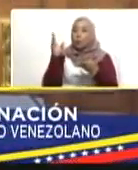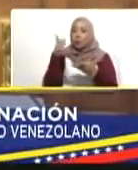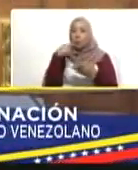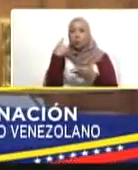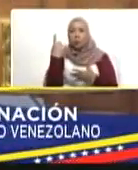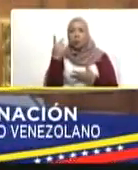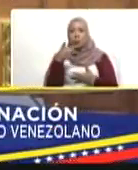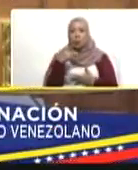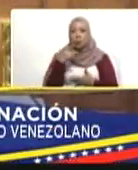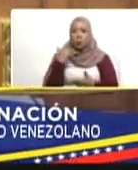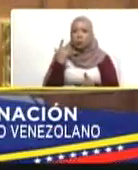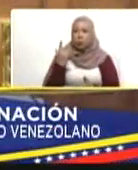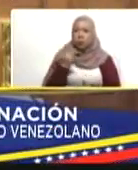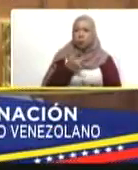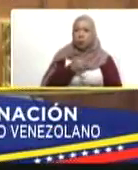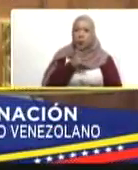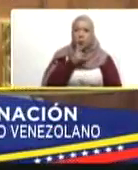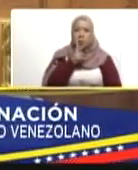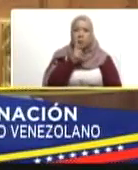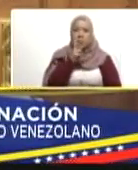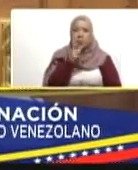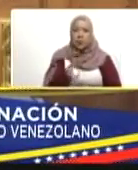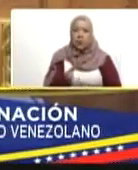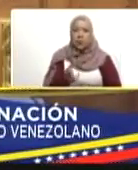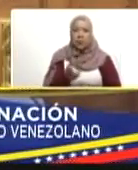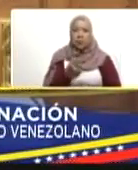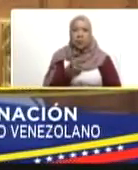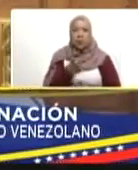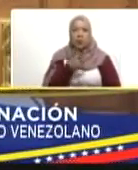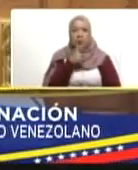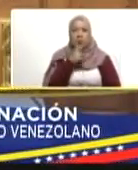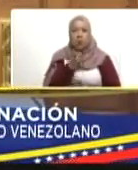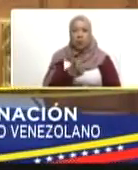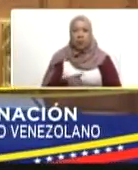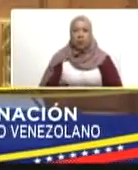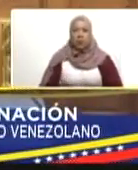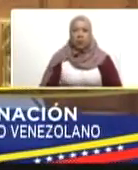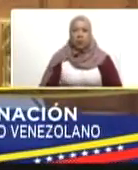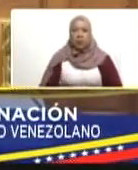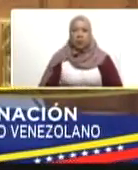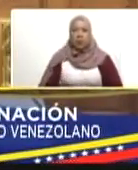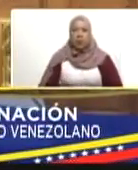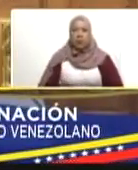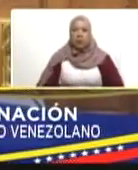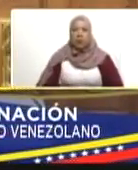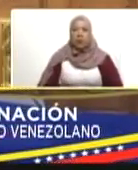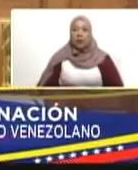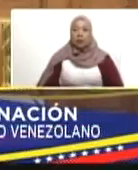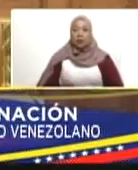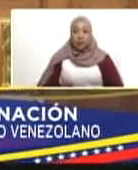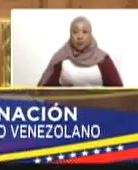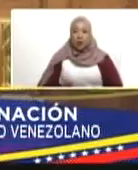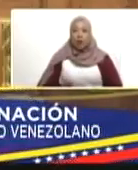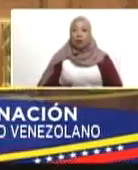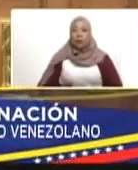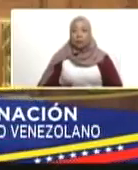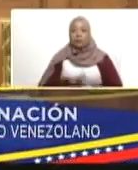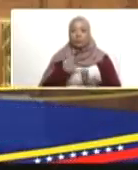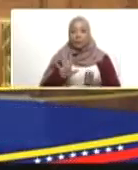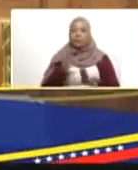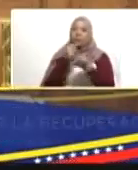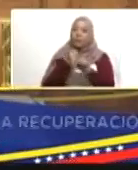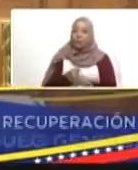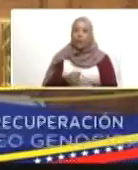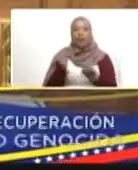pues lo malo que estado que me marió por dónde iba nuestra primera línea de trabajo recordemos